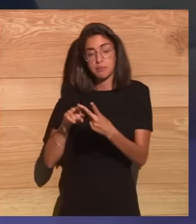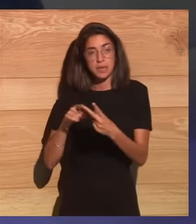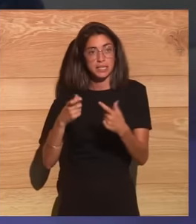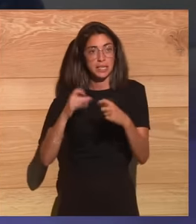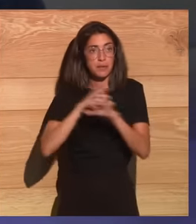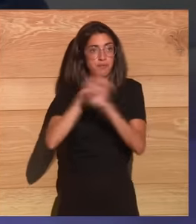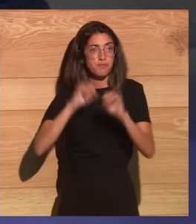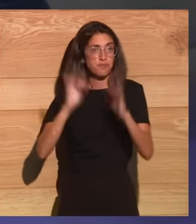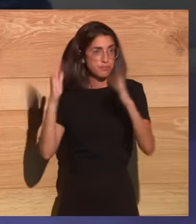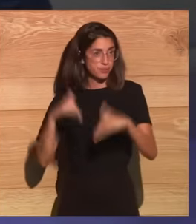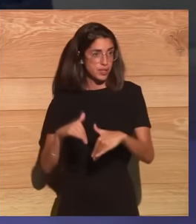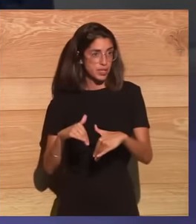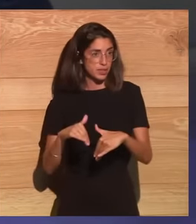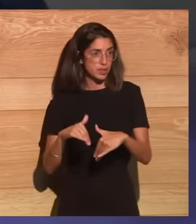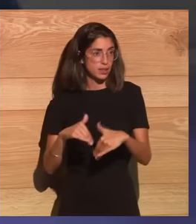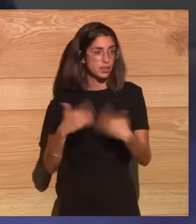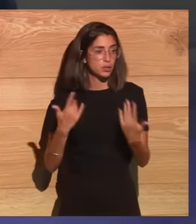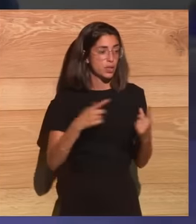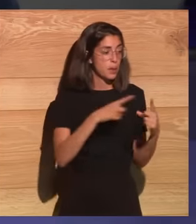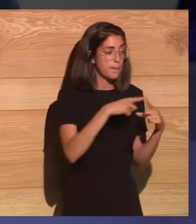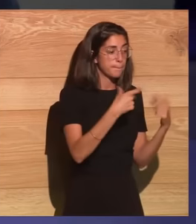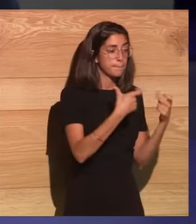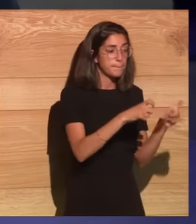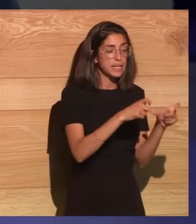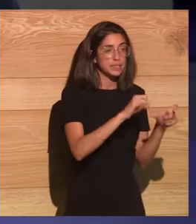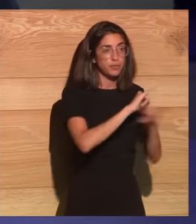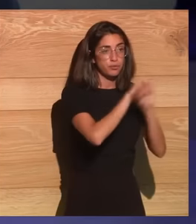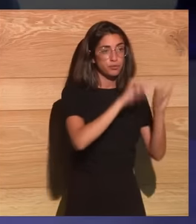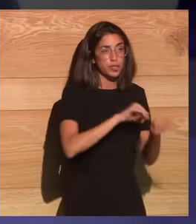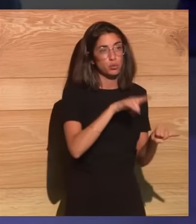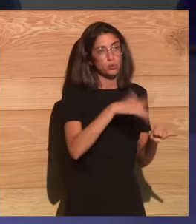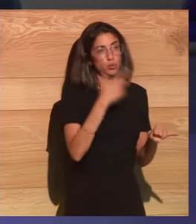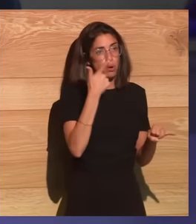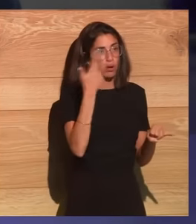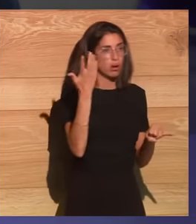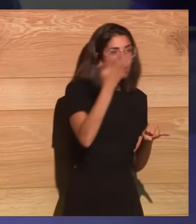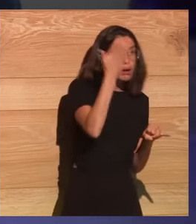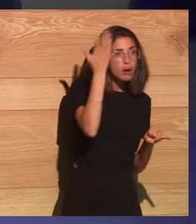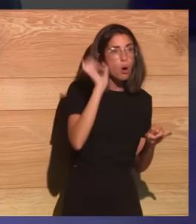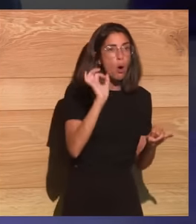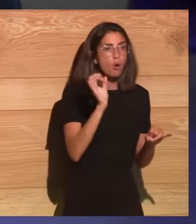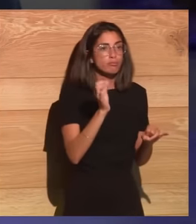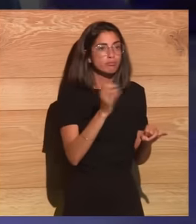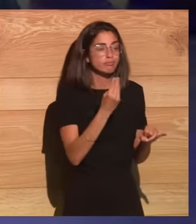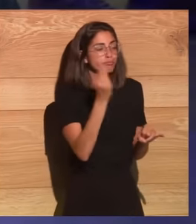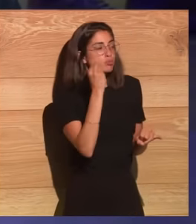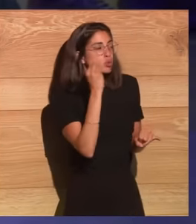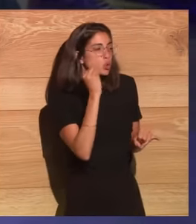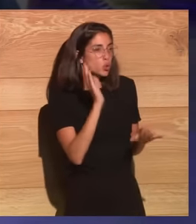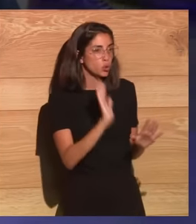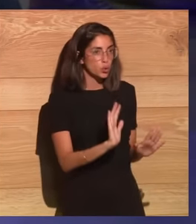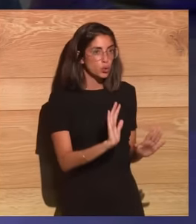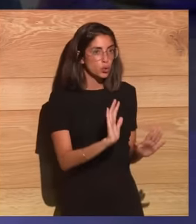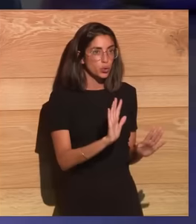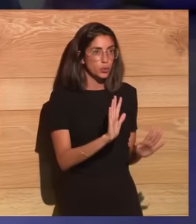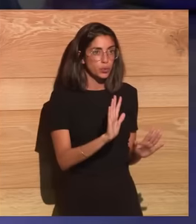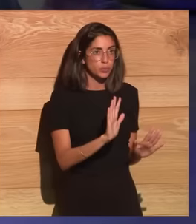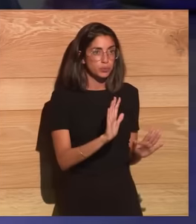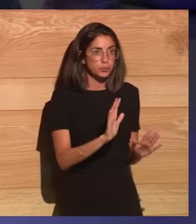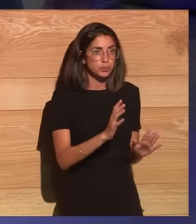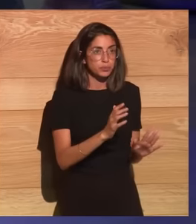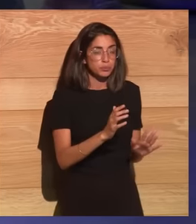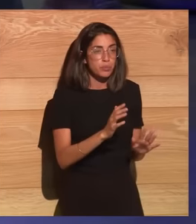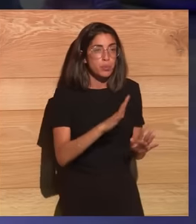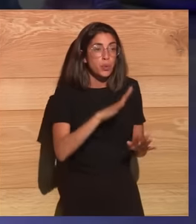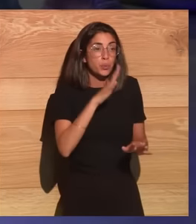de la parte infeliz, no sé si eres o muy soberbio o muy ingenuo, no lo tengo claro. Vale. Porque no